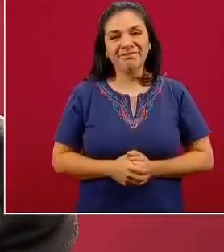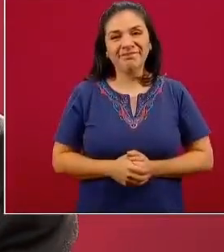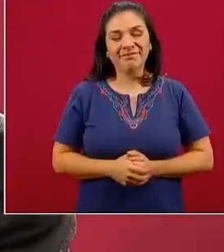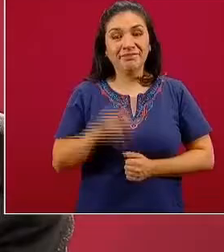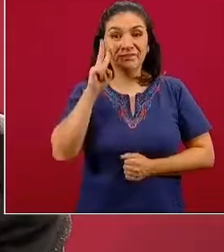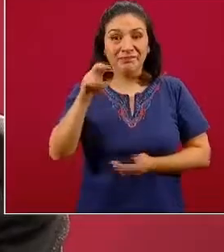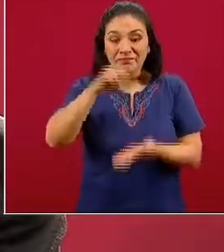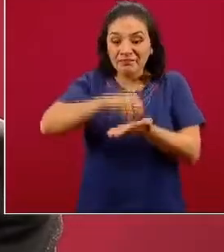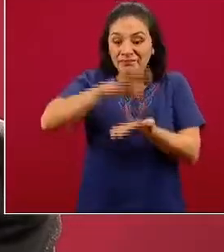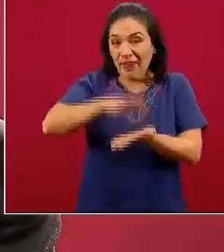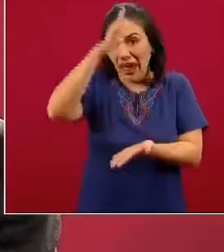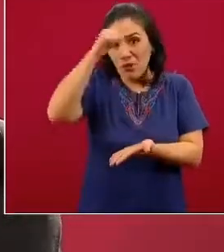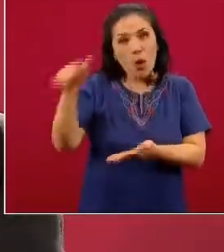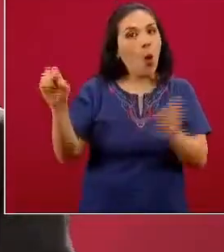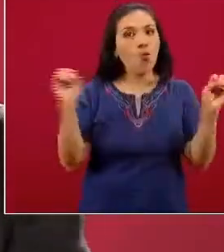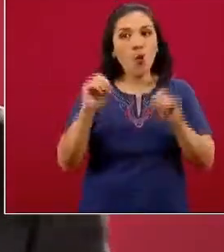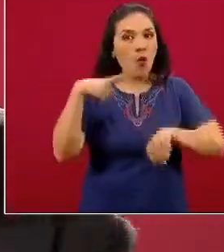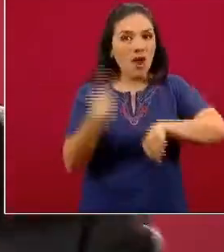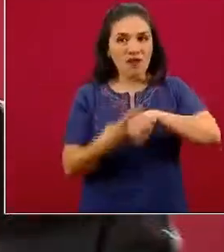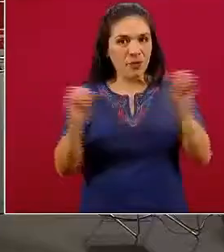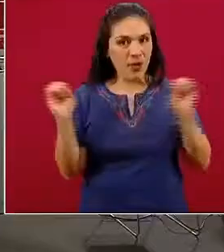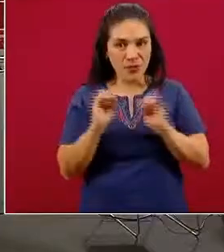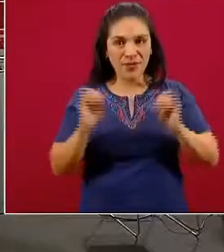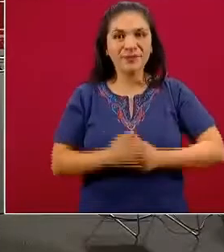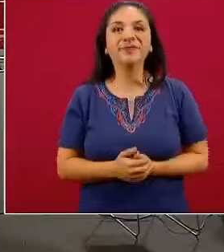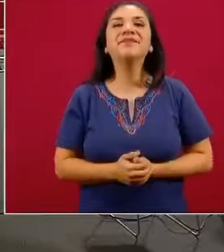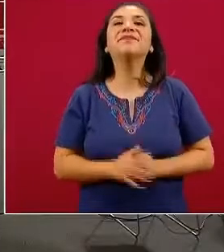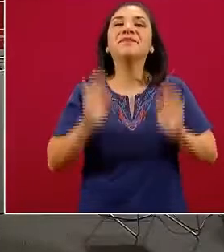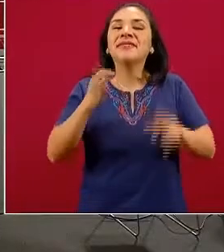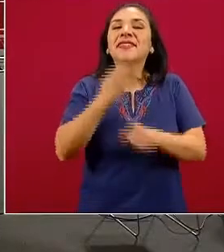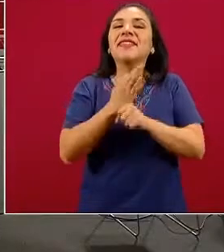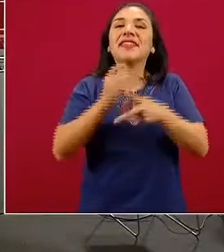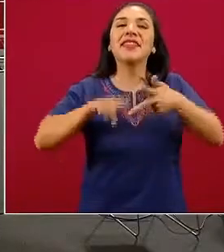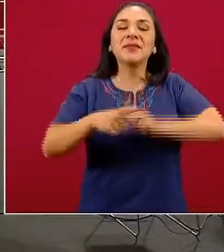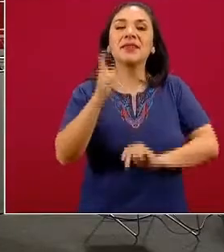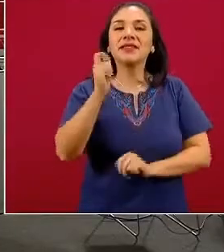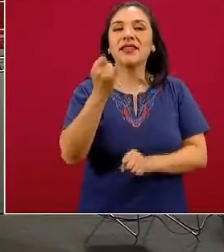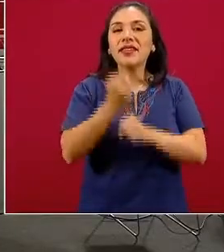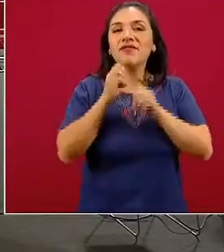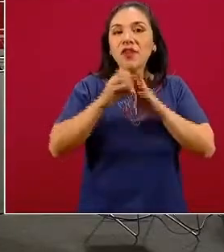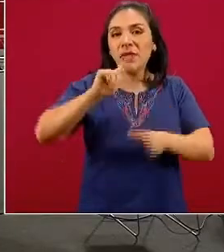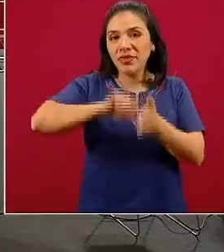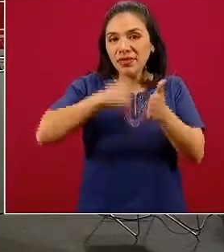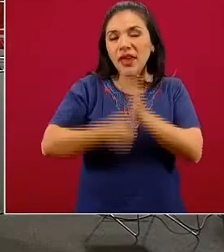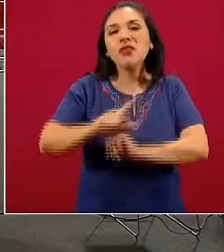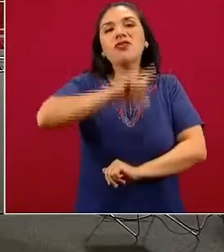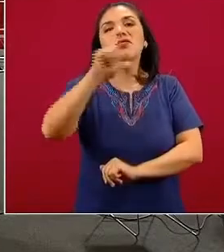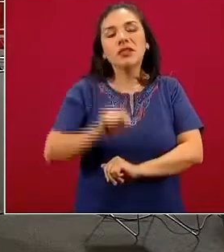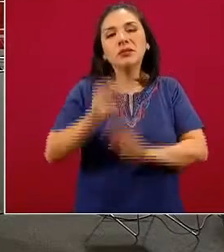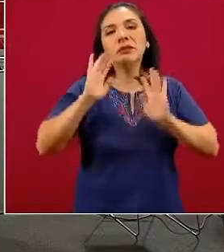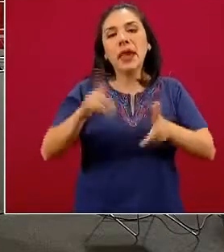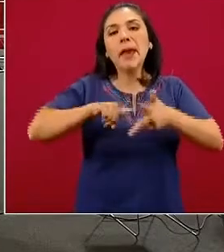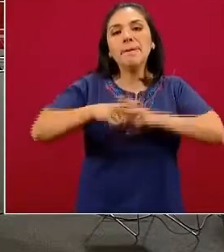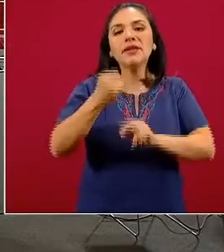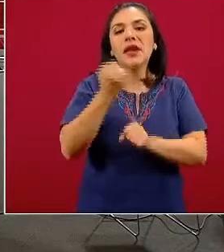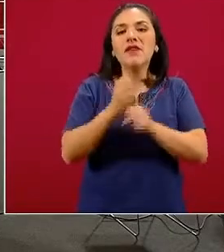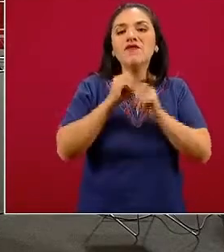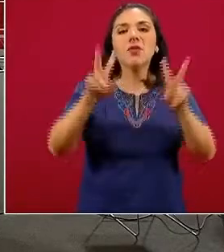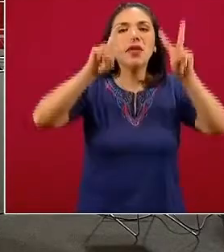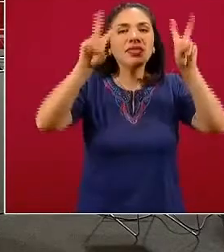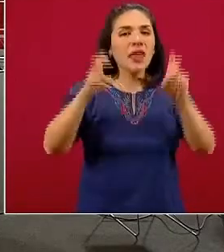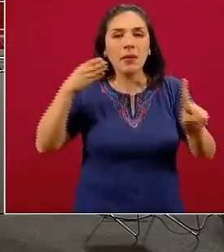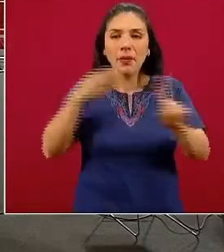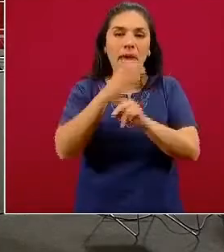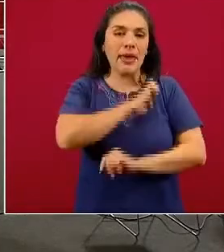actas que no ha padecido esto. Muy bien, pues vamos a empezar con el informe técnico, enseguida pasamos al informe